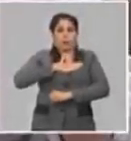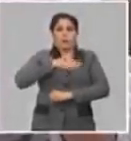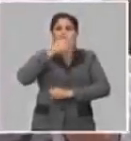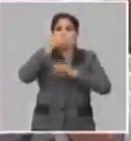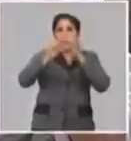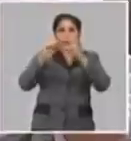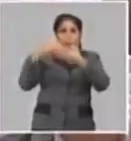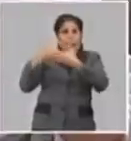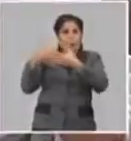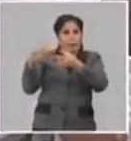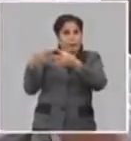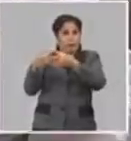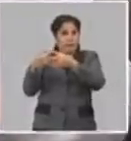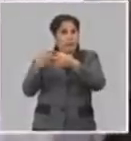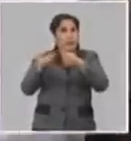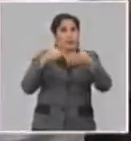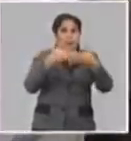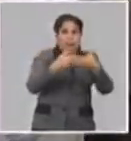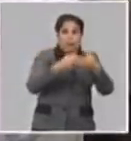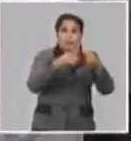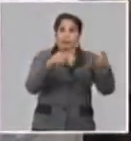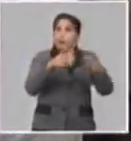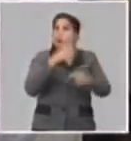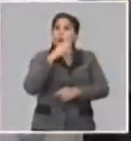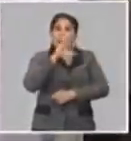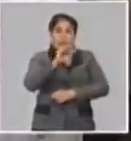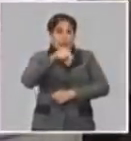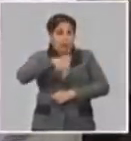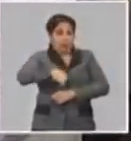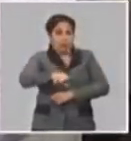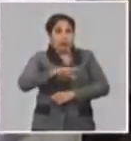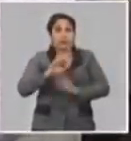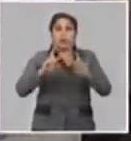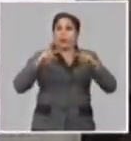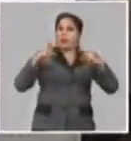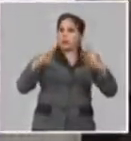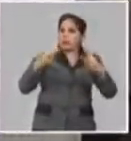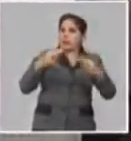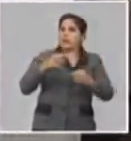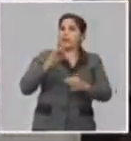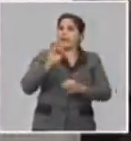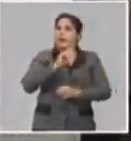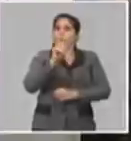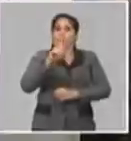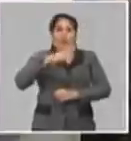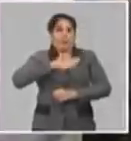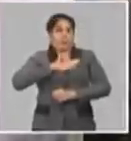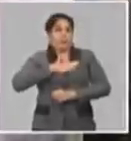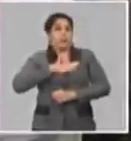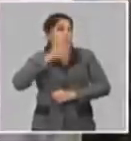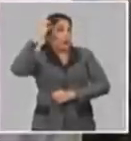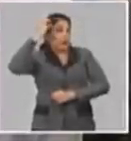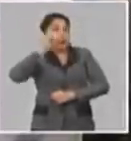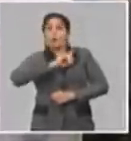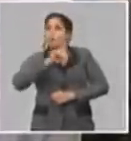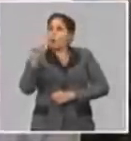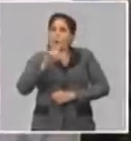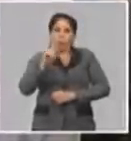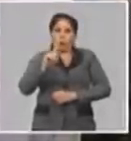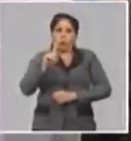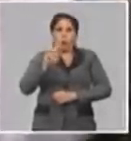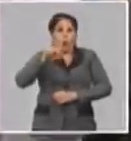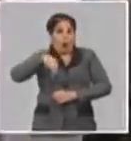micro, pequeña y mediana empresa. No la menciono o no la mencioné en el sector no estatal porque no es privativa de ese